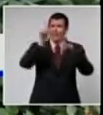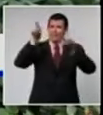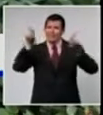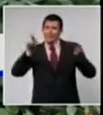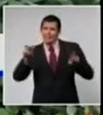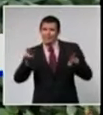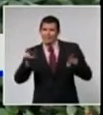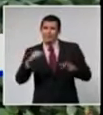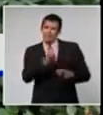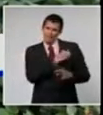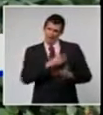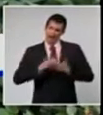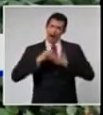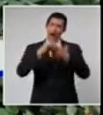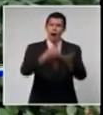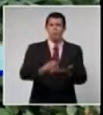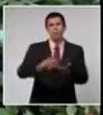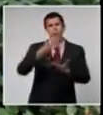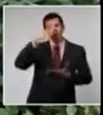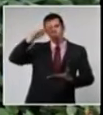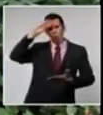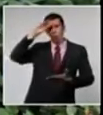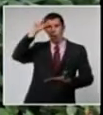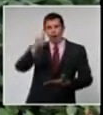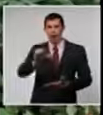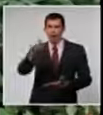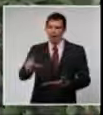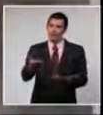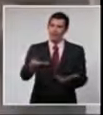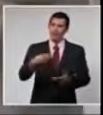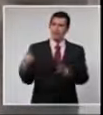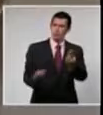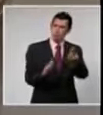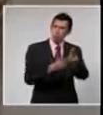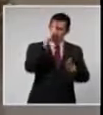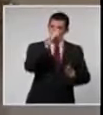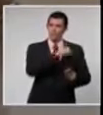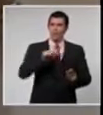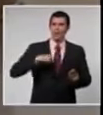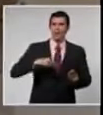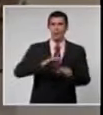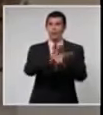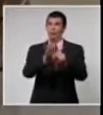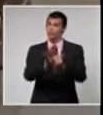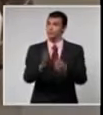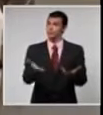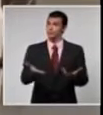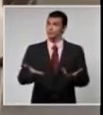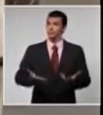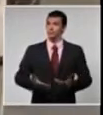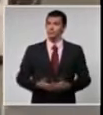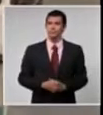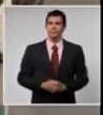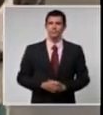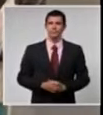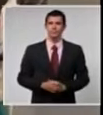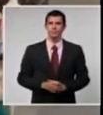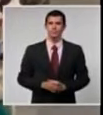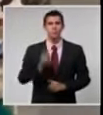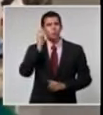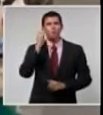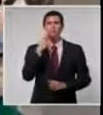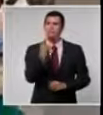isla no solo están acabando con el virus dentro de la isla, sino están mandando docenas de brigadas